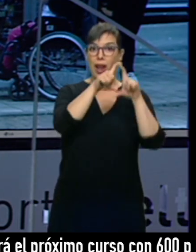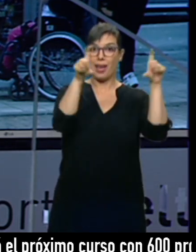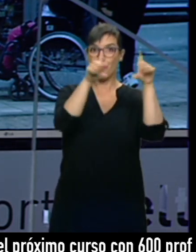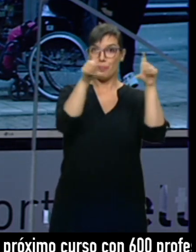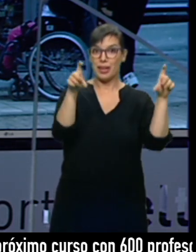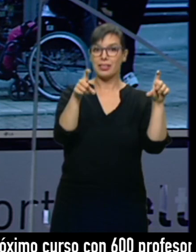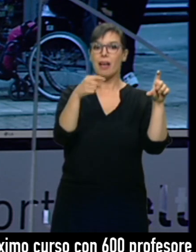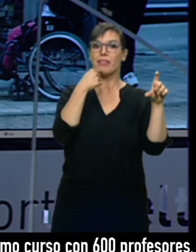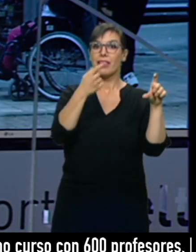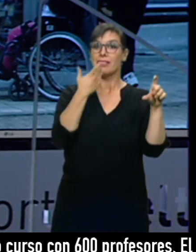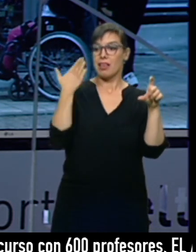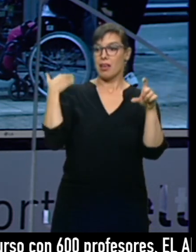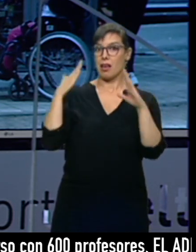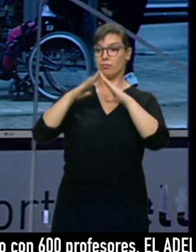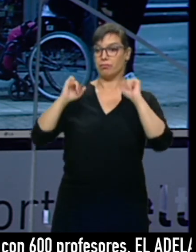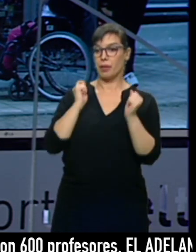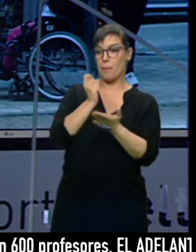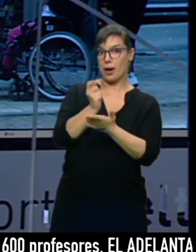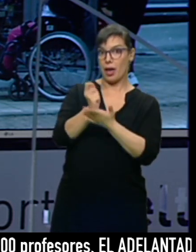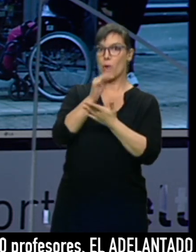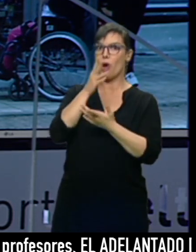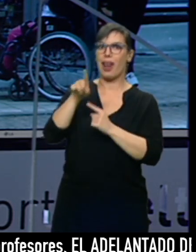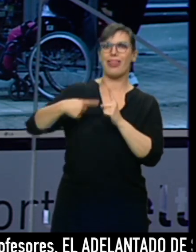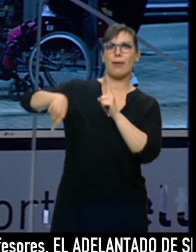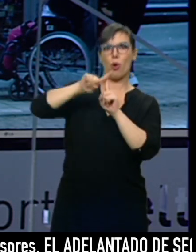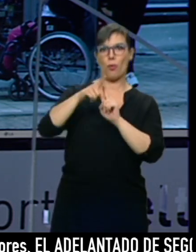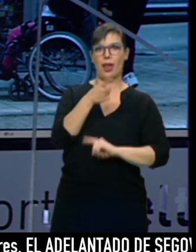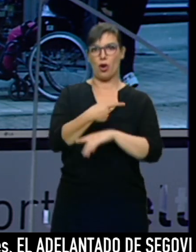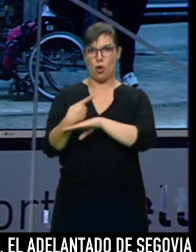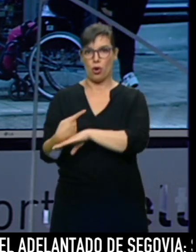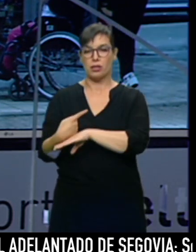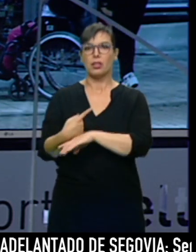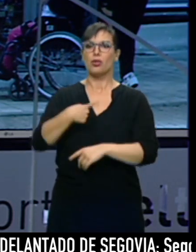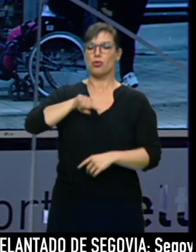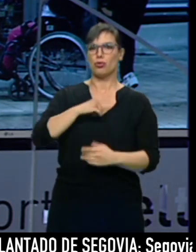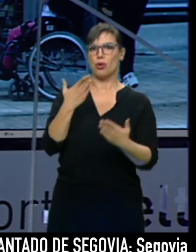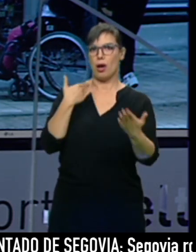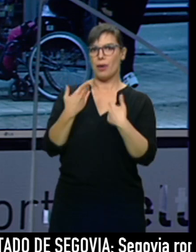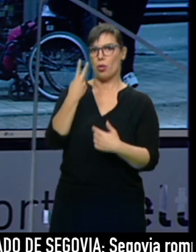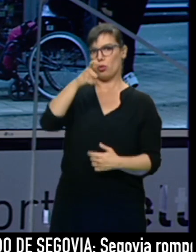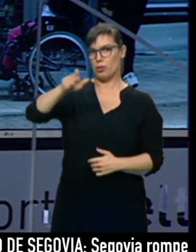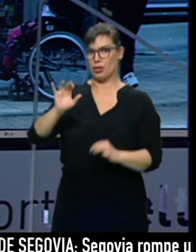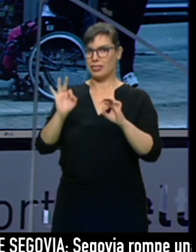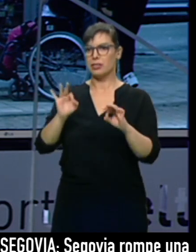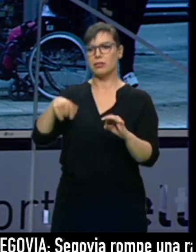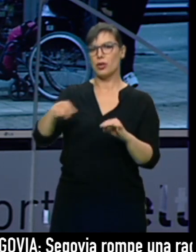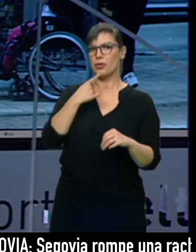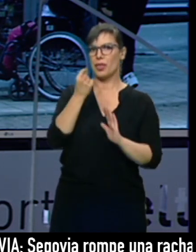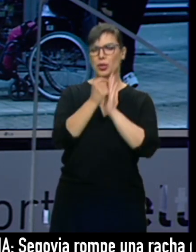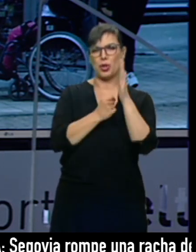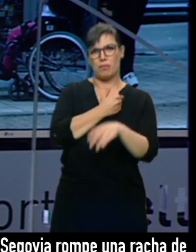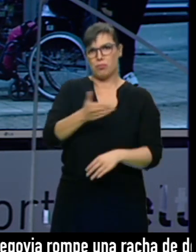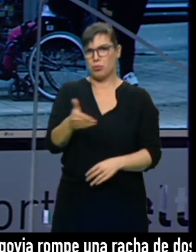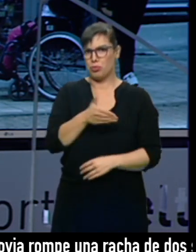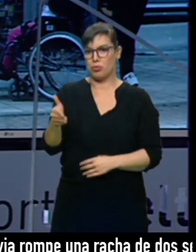que cobraron durante la cuarentena. Hemos hablado con dos de ellas y denuncian la precariedad laboral de este servicio esencial para muchas